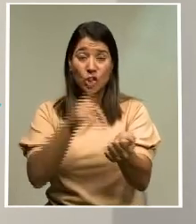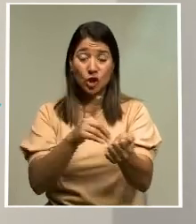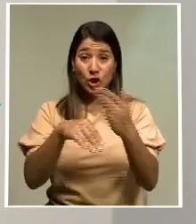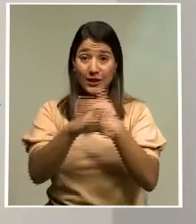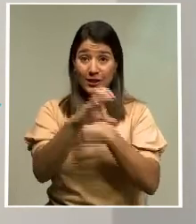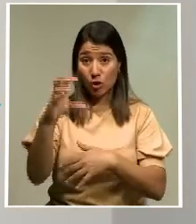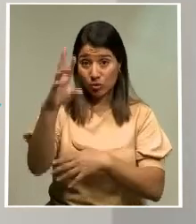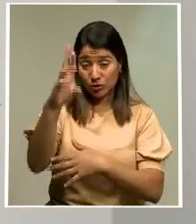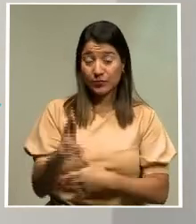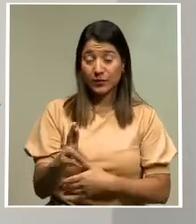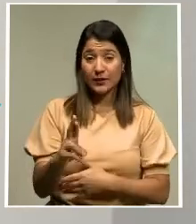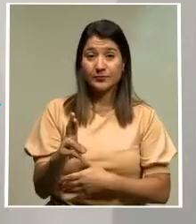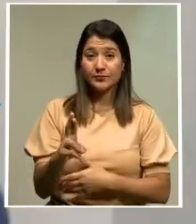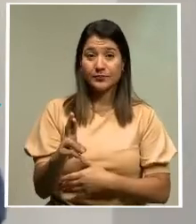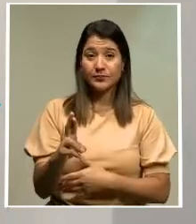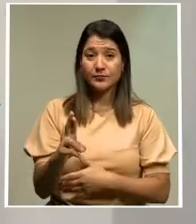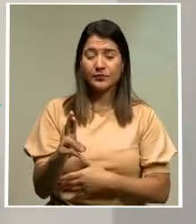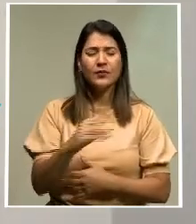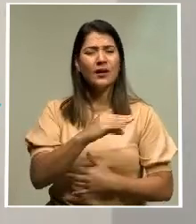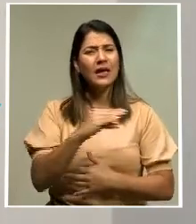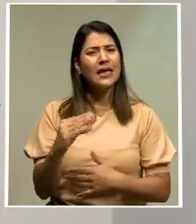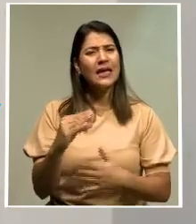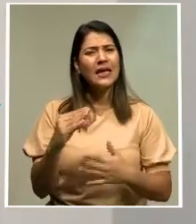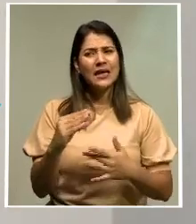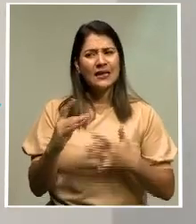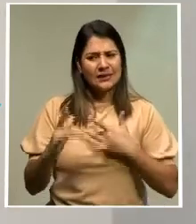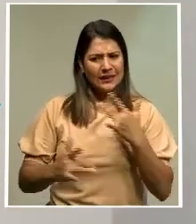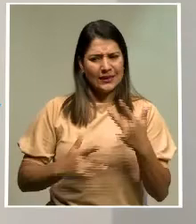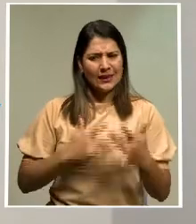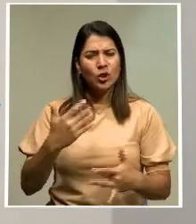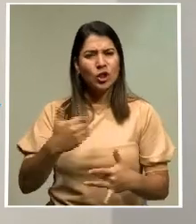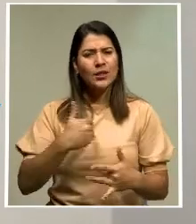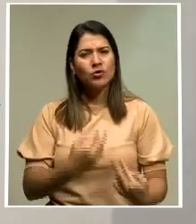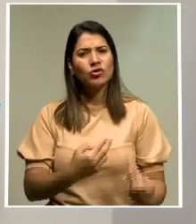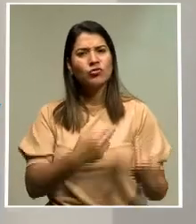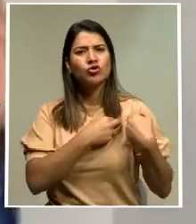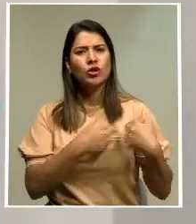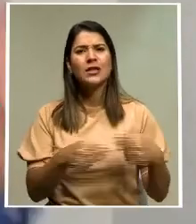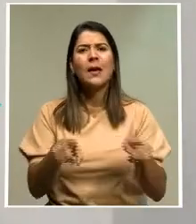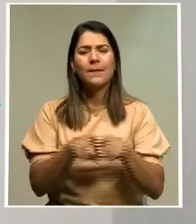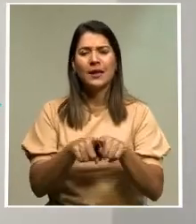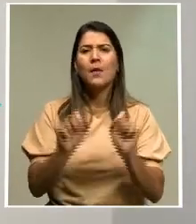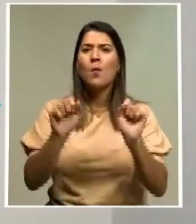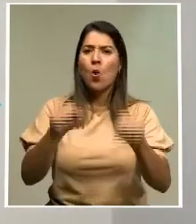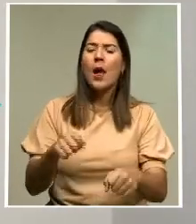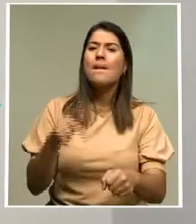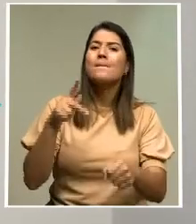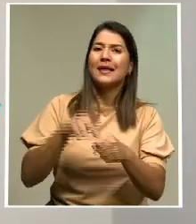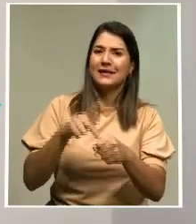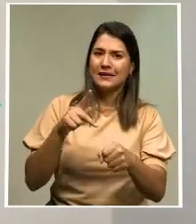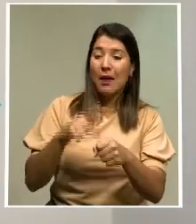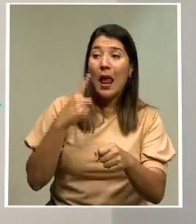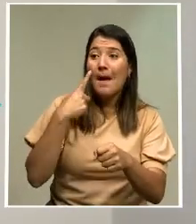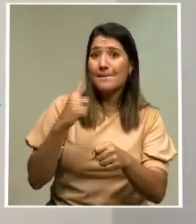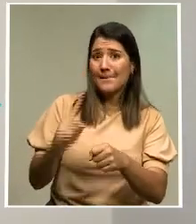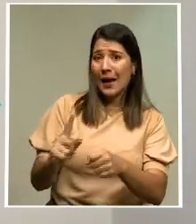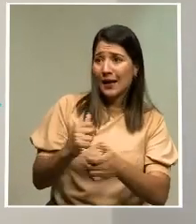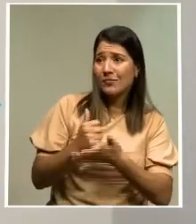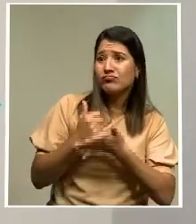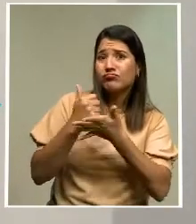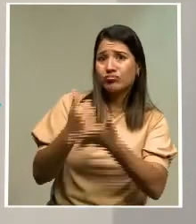país y sintiéndose responsable también de participar de la salud de todos los